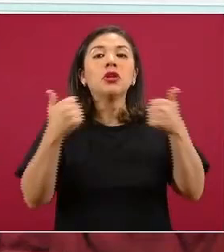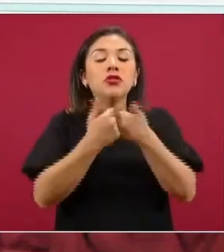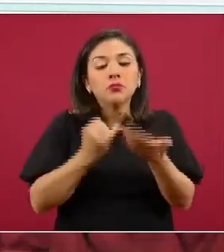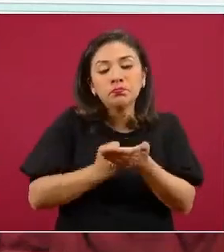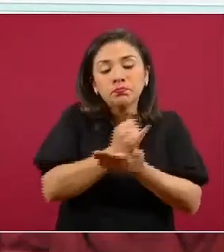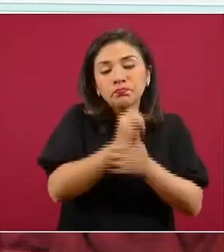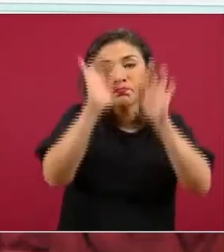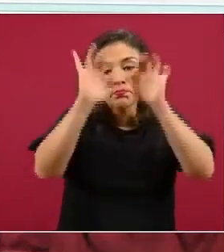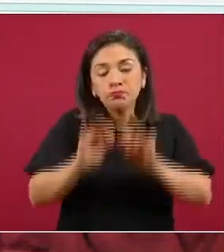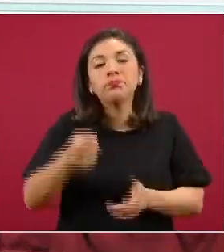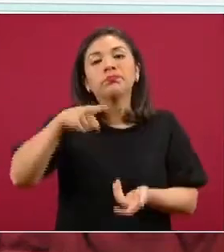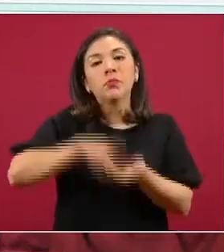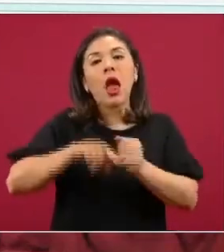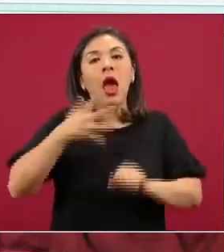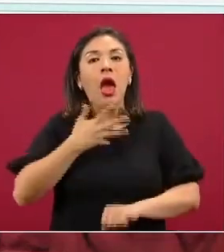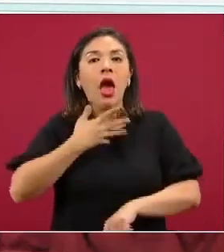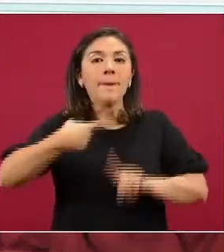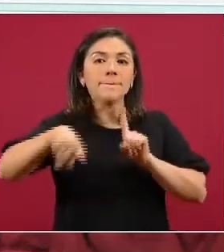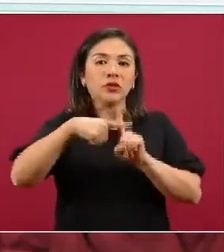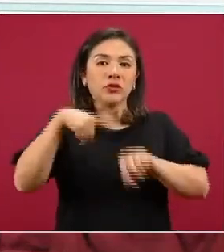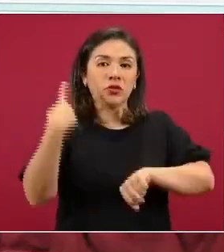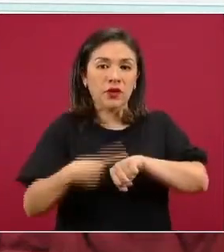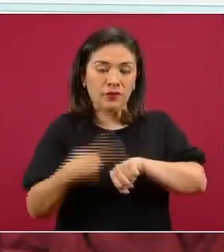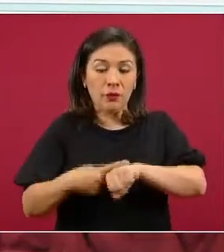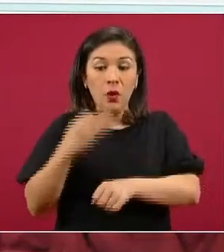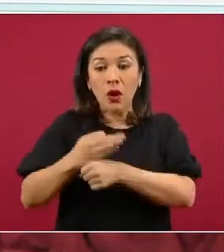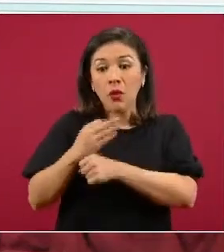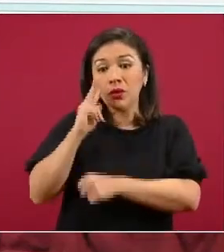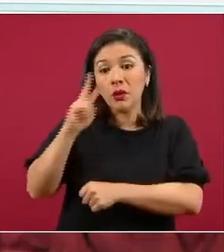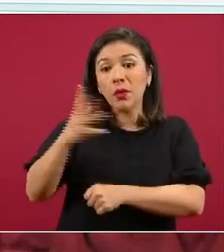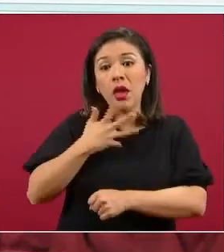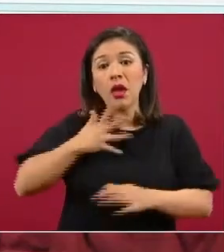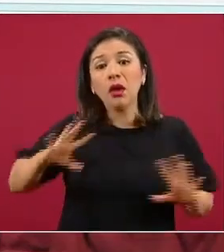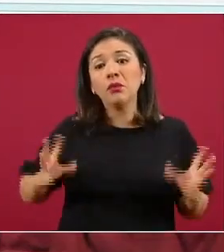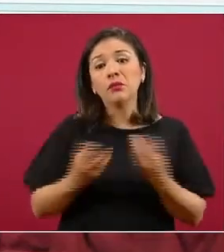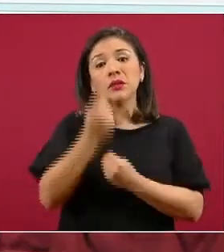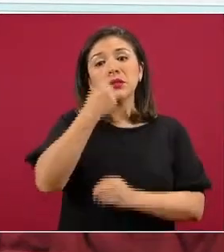dictaminación. También tenemos un total de